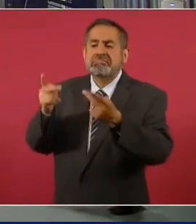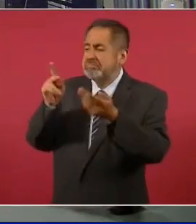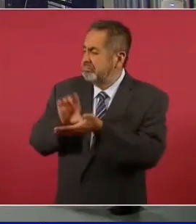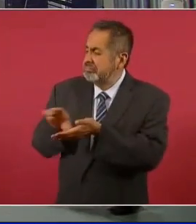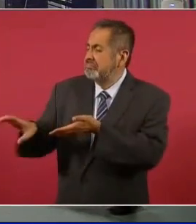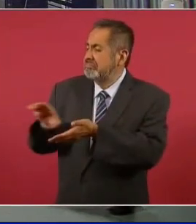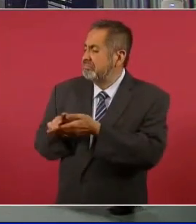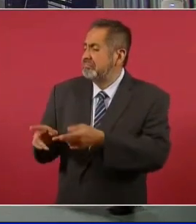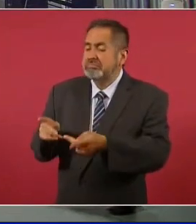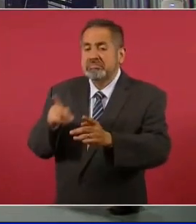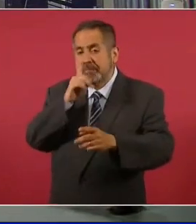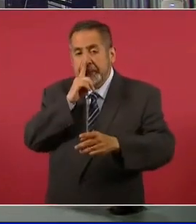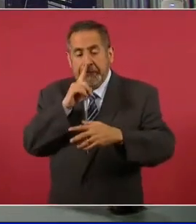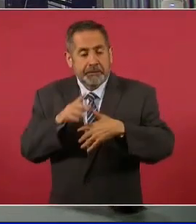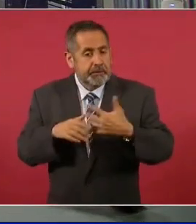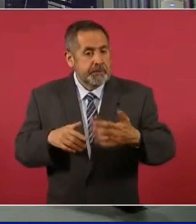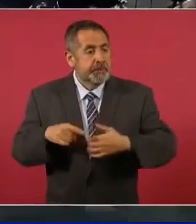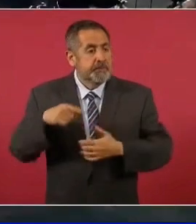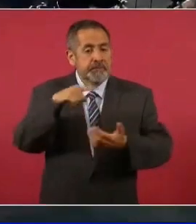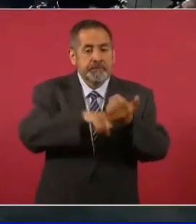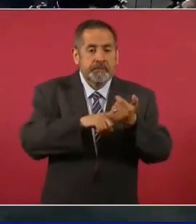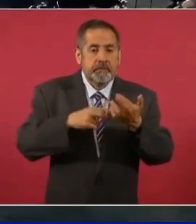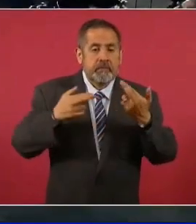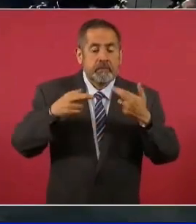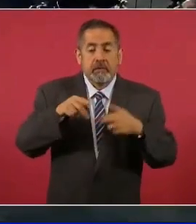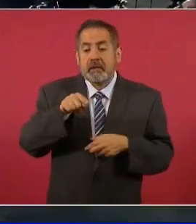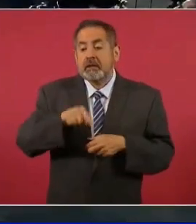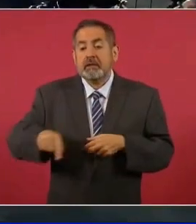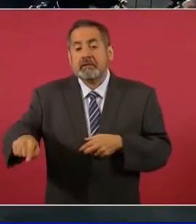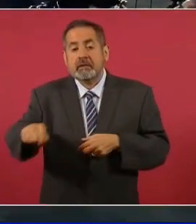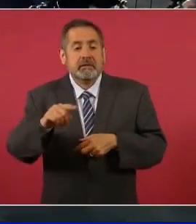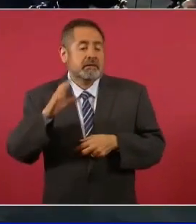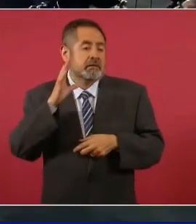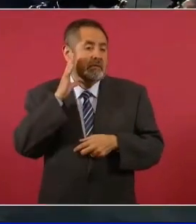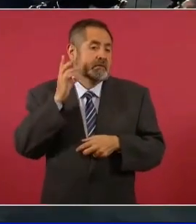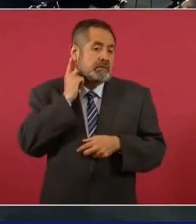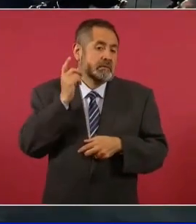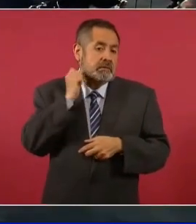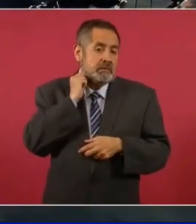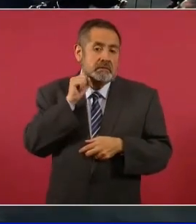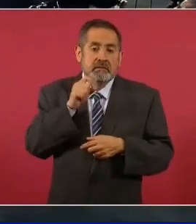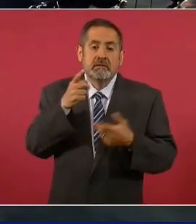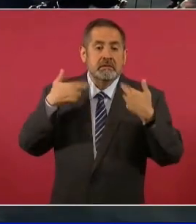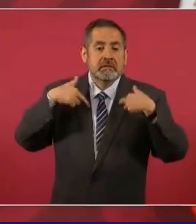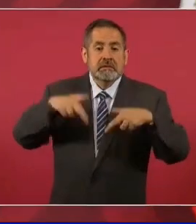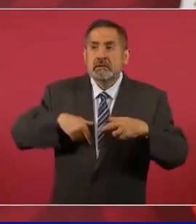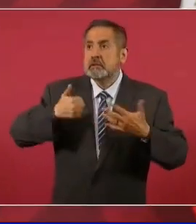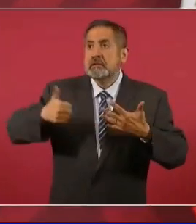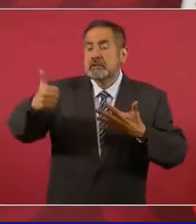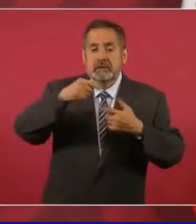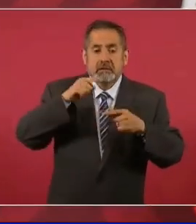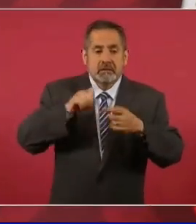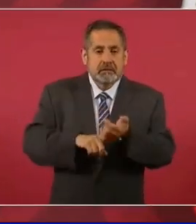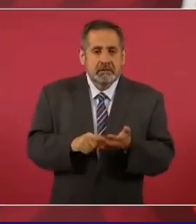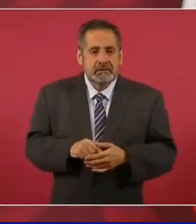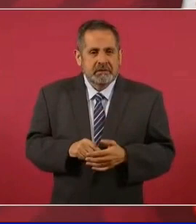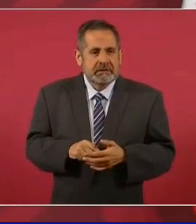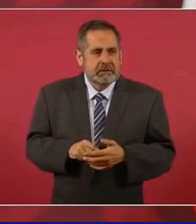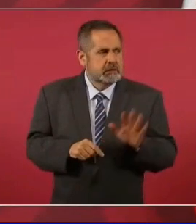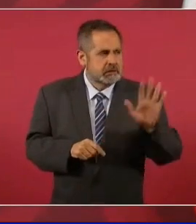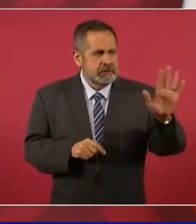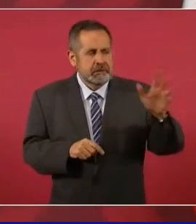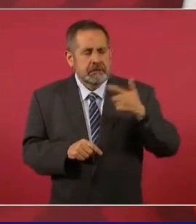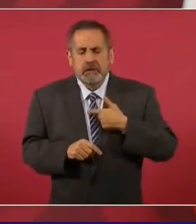tienen representantes en los congresos de los países lo vistas